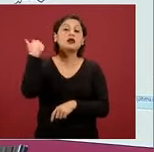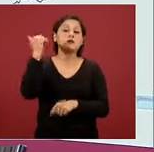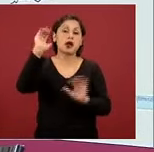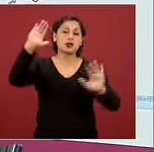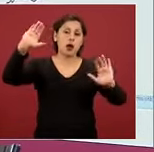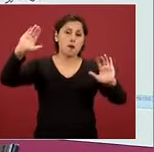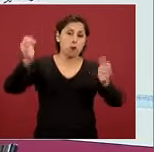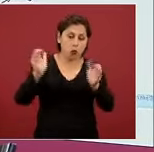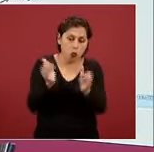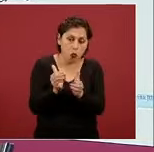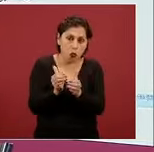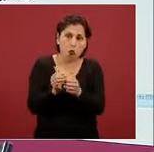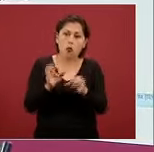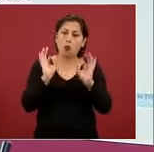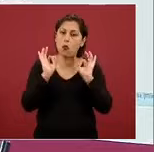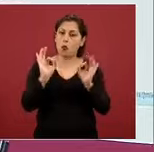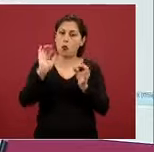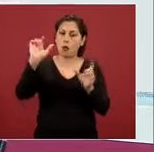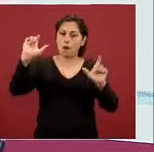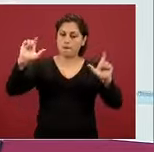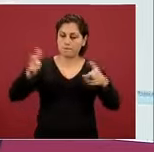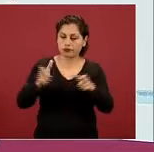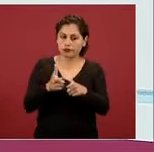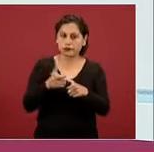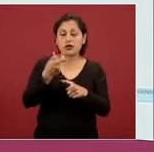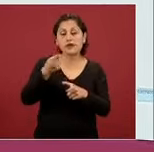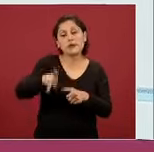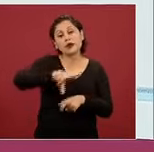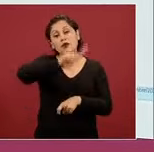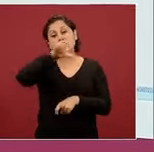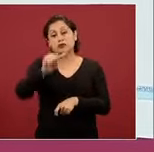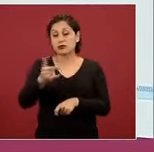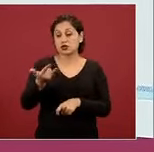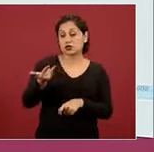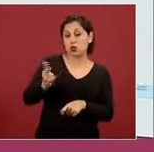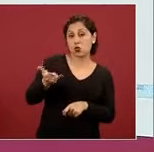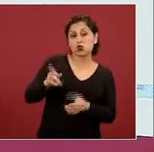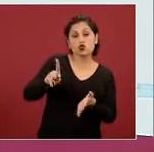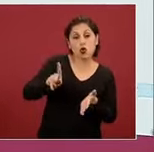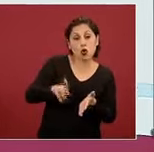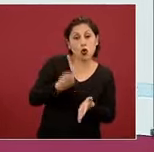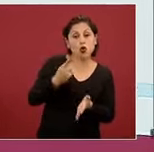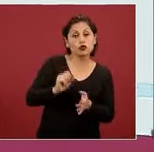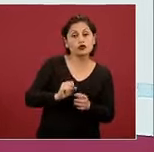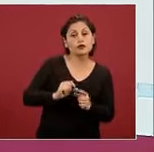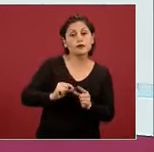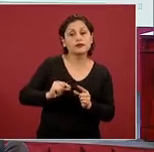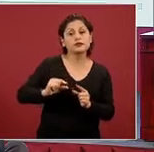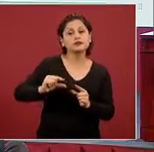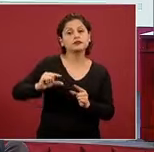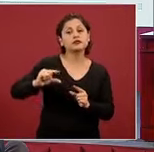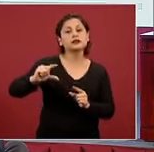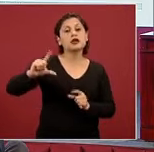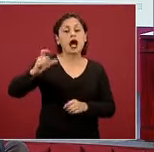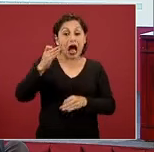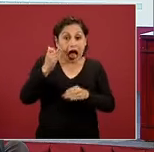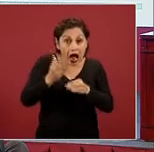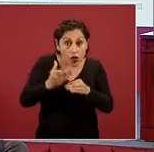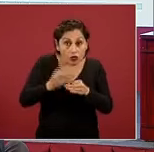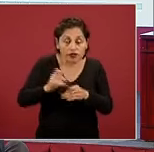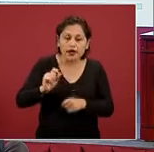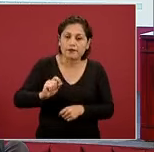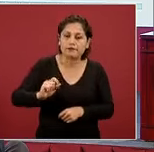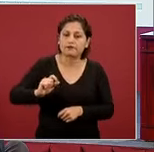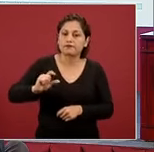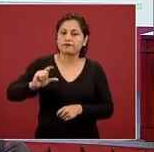durante el verano, pero a finales de julio empezó a subir, y en este momento asciende, pero más lentamente